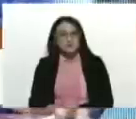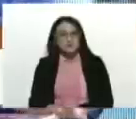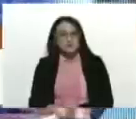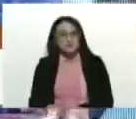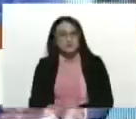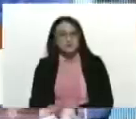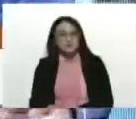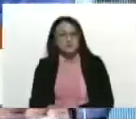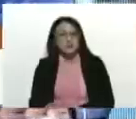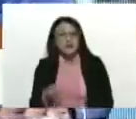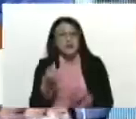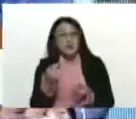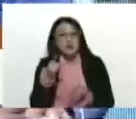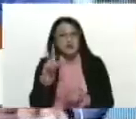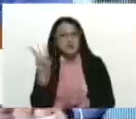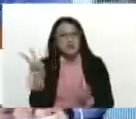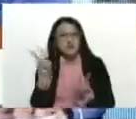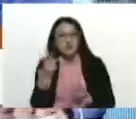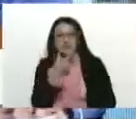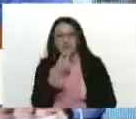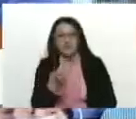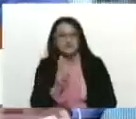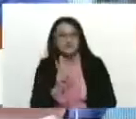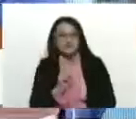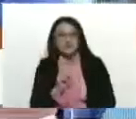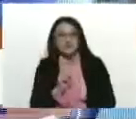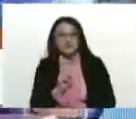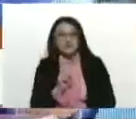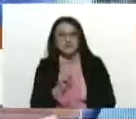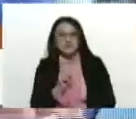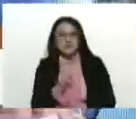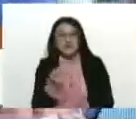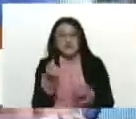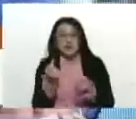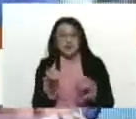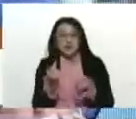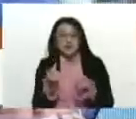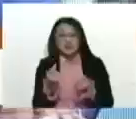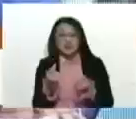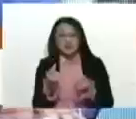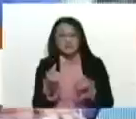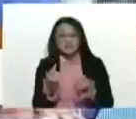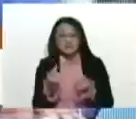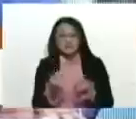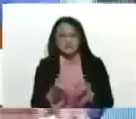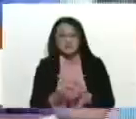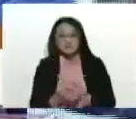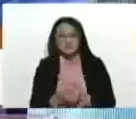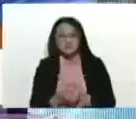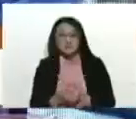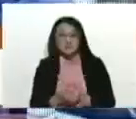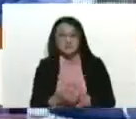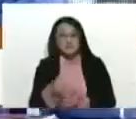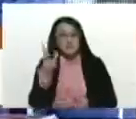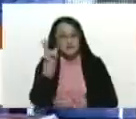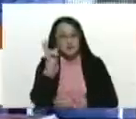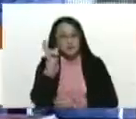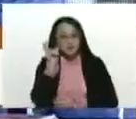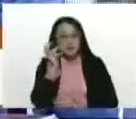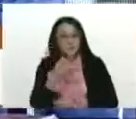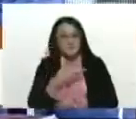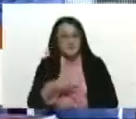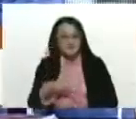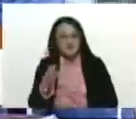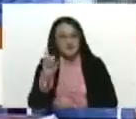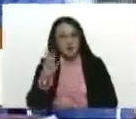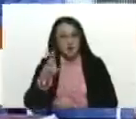ninguna de estas victorias ha sido fácil ninguna y escuchar al al presidente